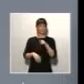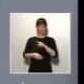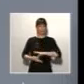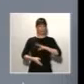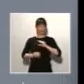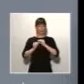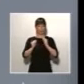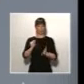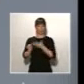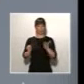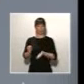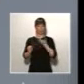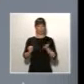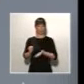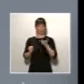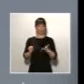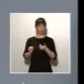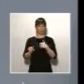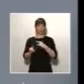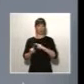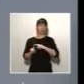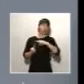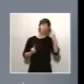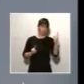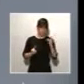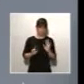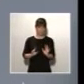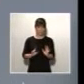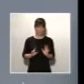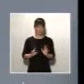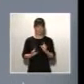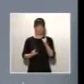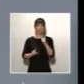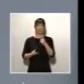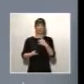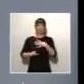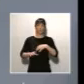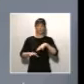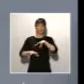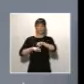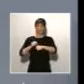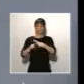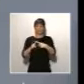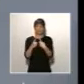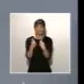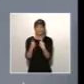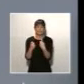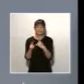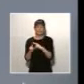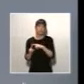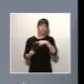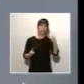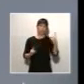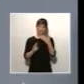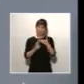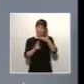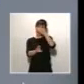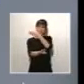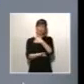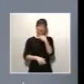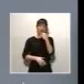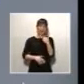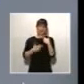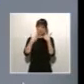o su capacidad de acceder a la materia prima que necesitan y hasta la fecha no hemos notado ninguna consecuencia